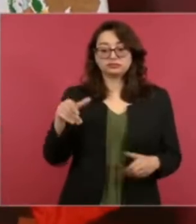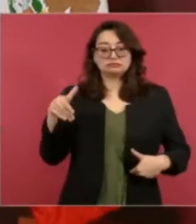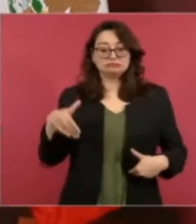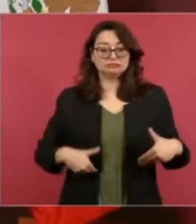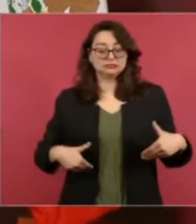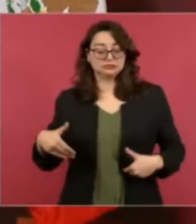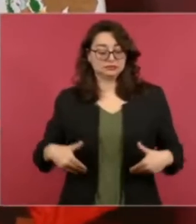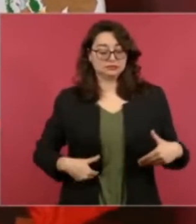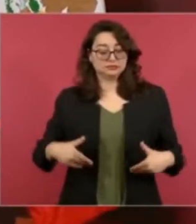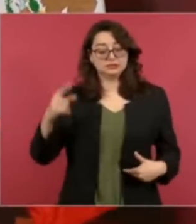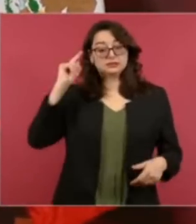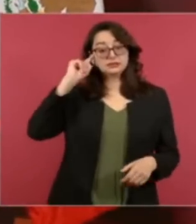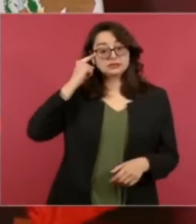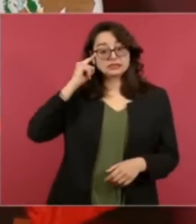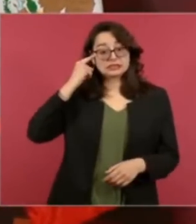por